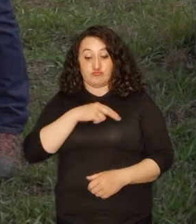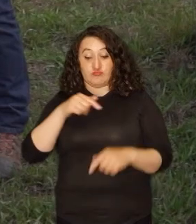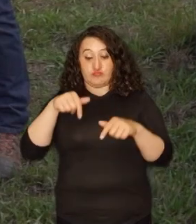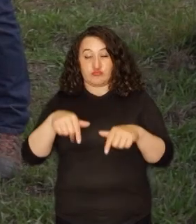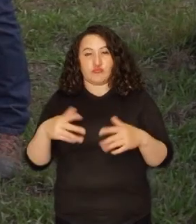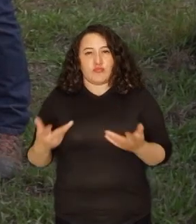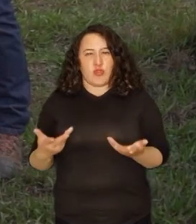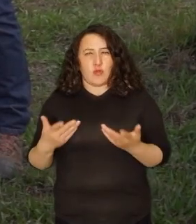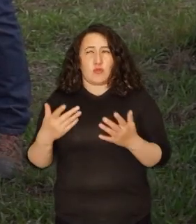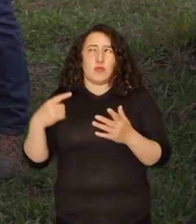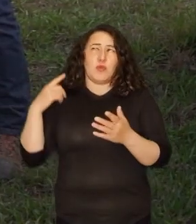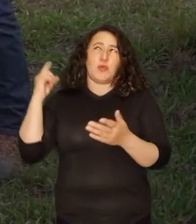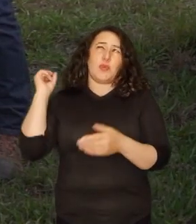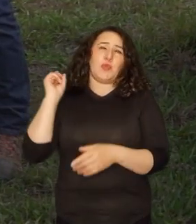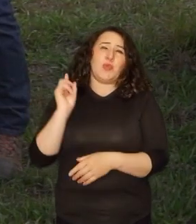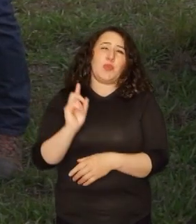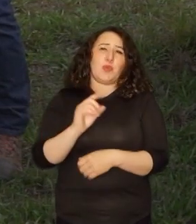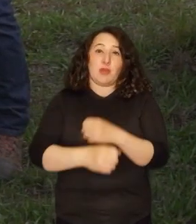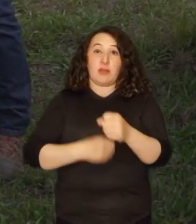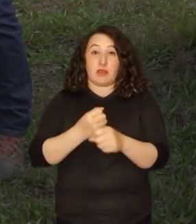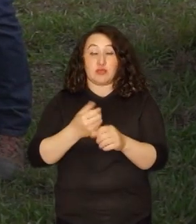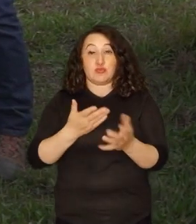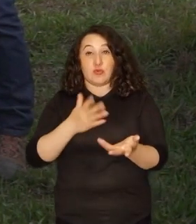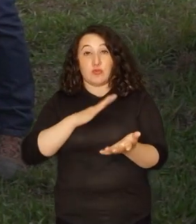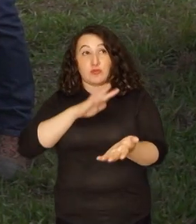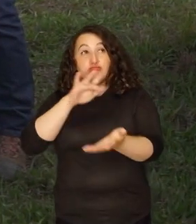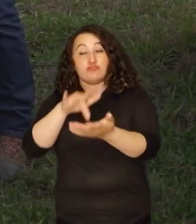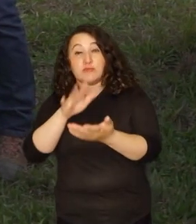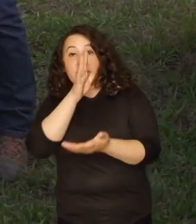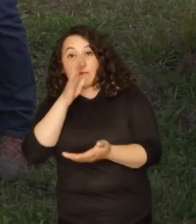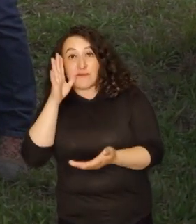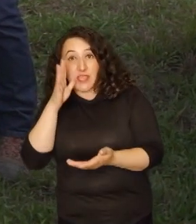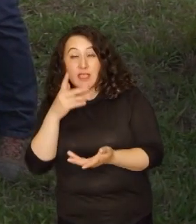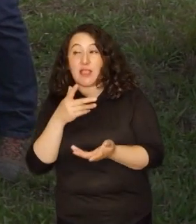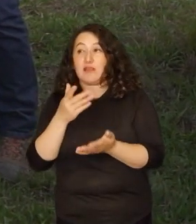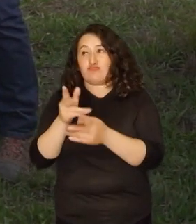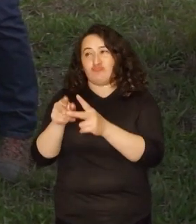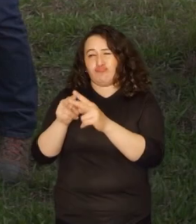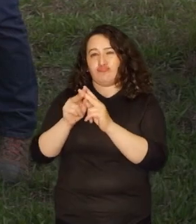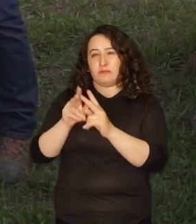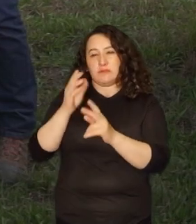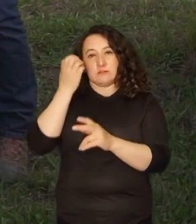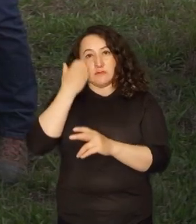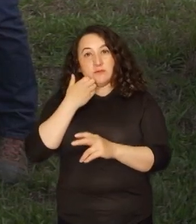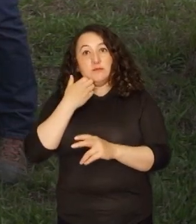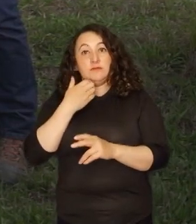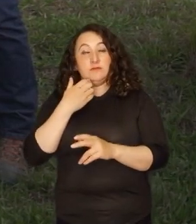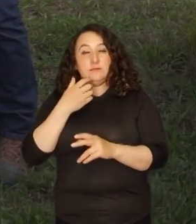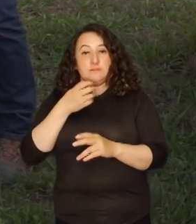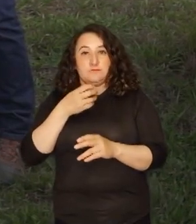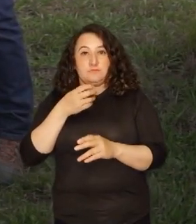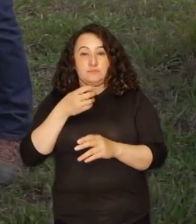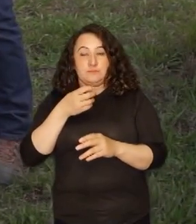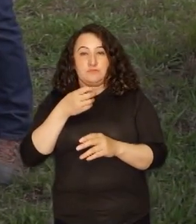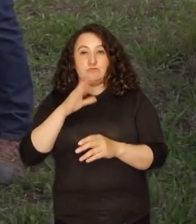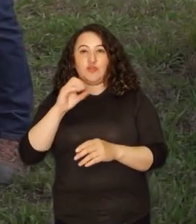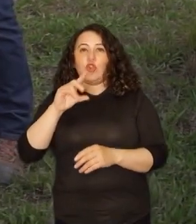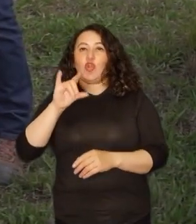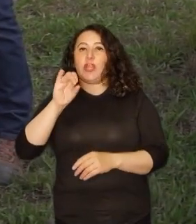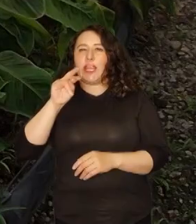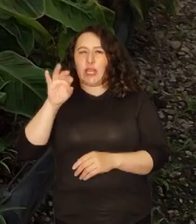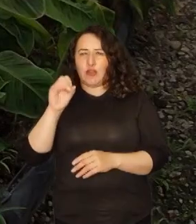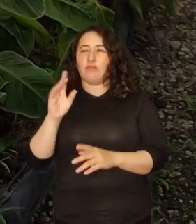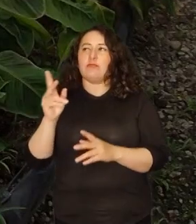Nosotros en nuestra zona durante muchos años lo que hemos hecho es ir a fincas vecinas donde el vecino a pedir el tema de llevarme un